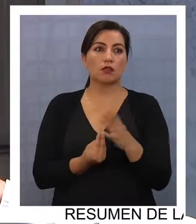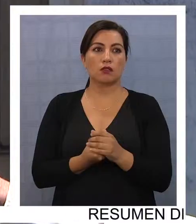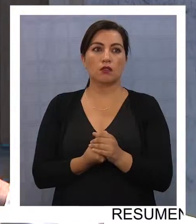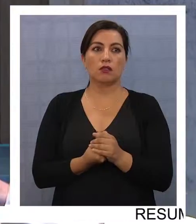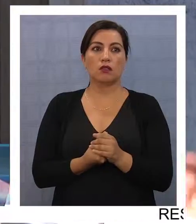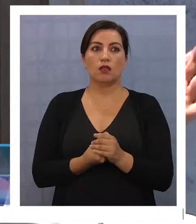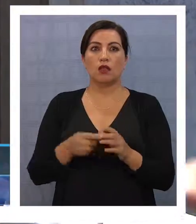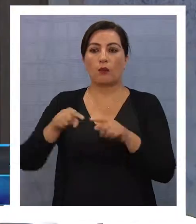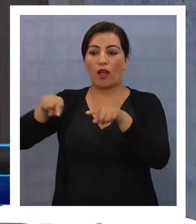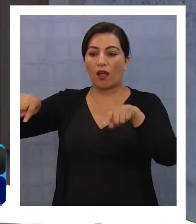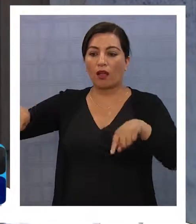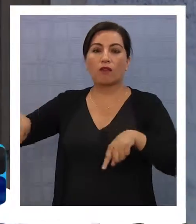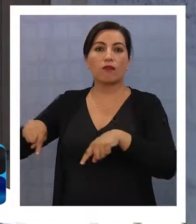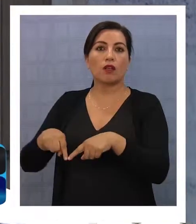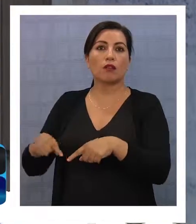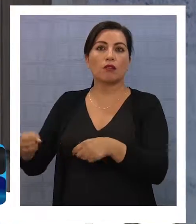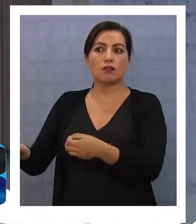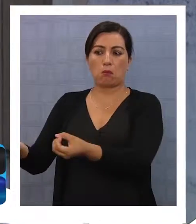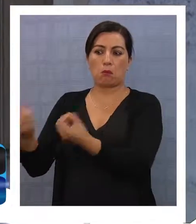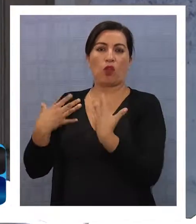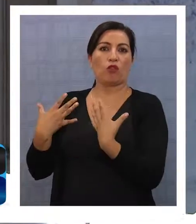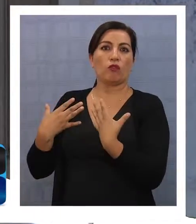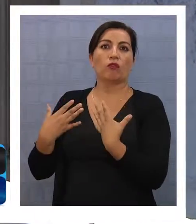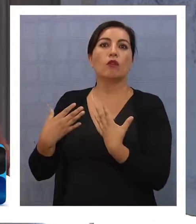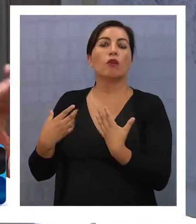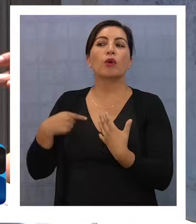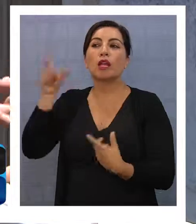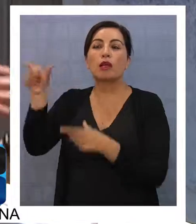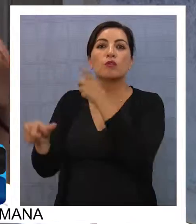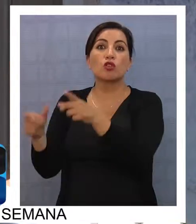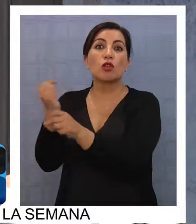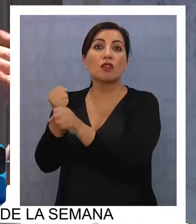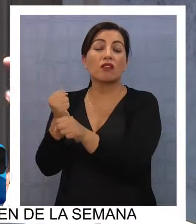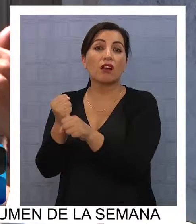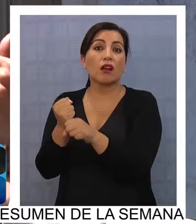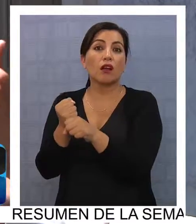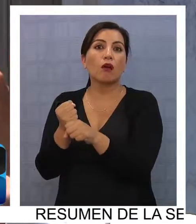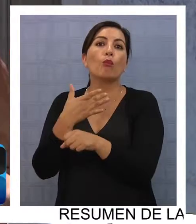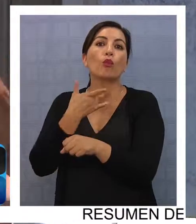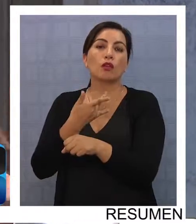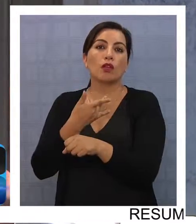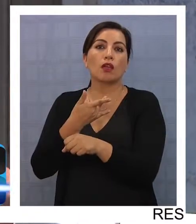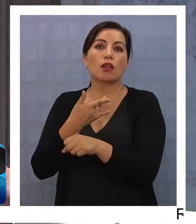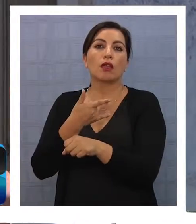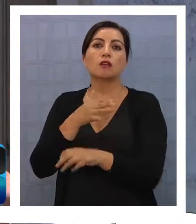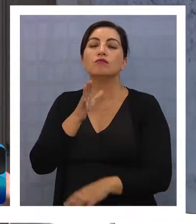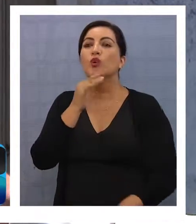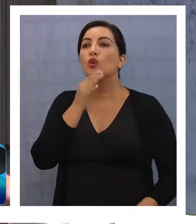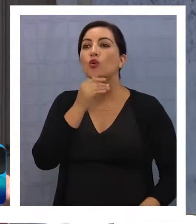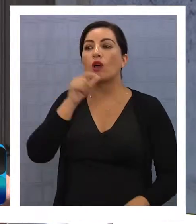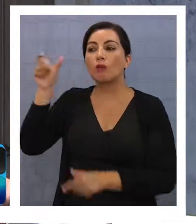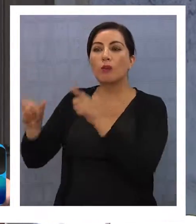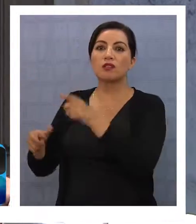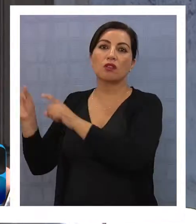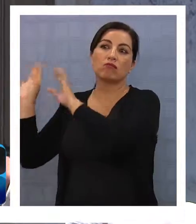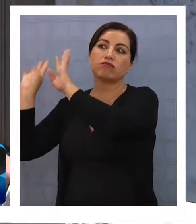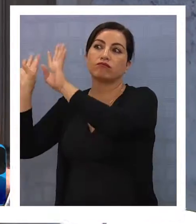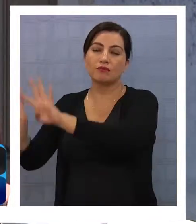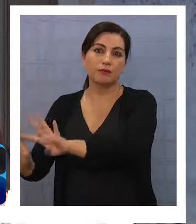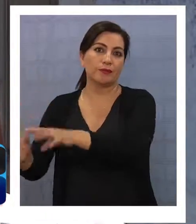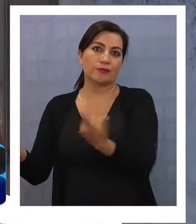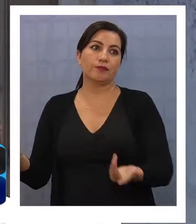devolvieron mi local porque para las personas no era un negocio, porque la gente dejó de venir por el hecho de que es intransitable.